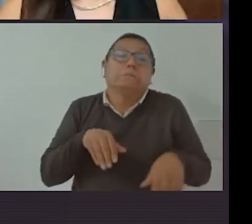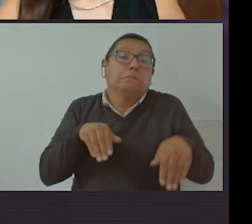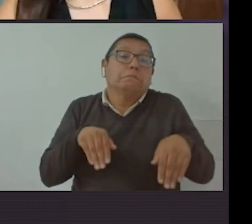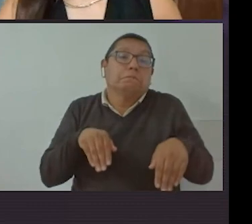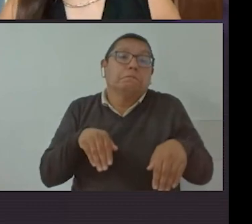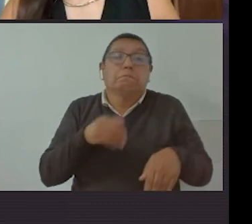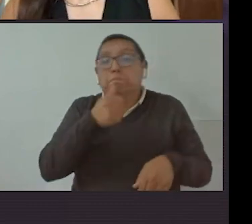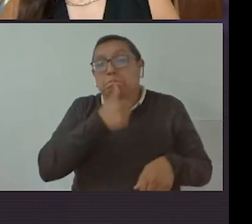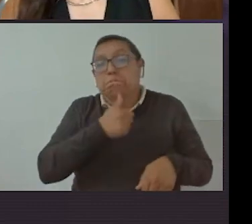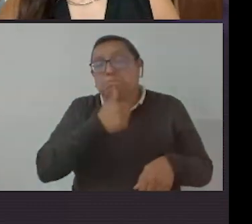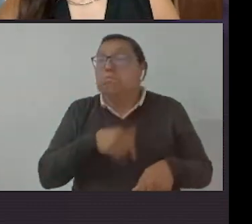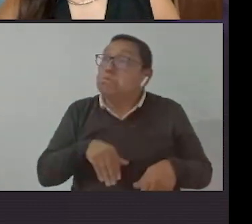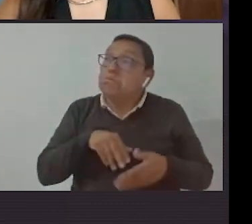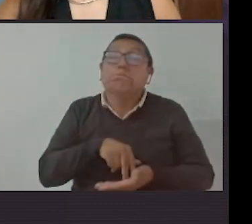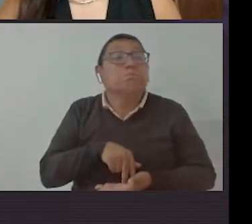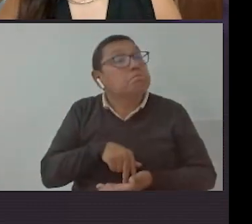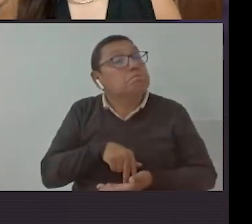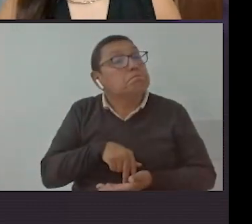Un momentito.